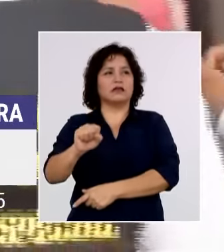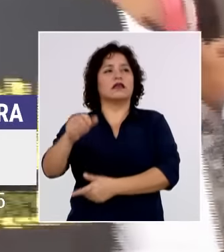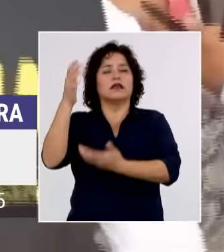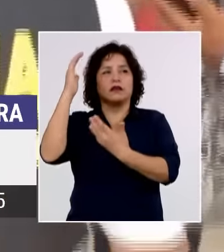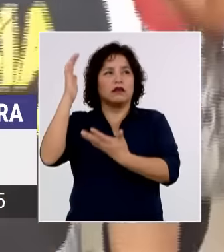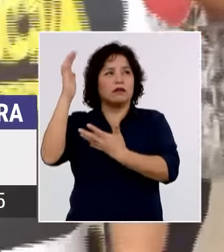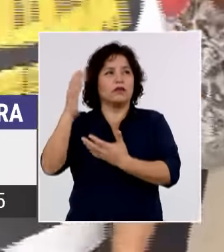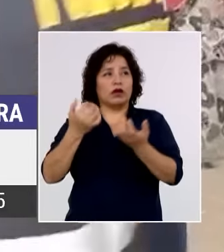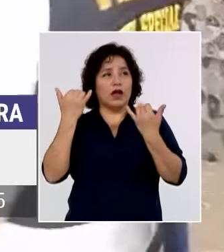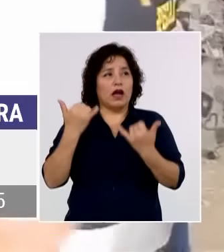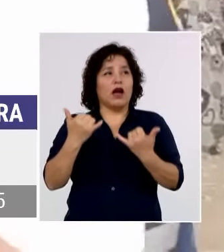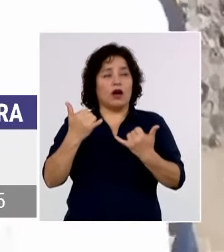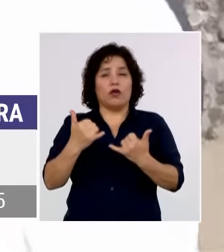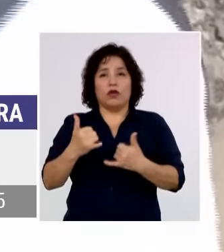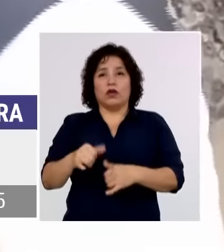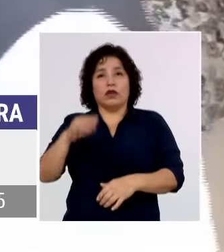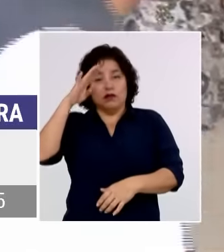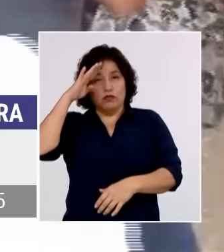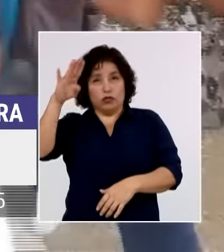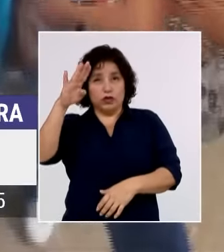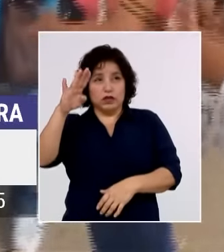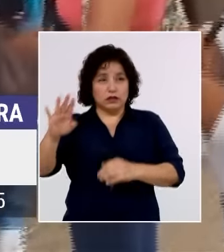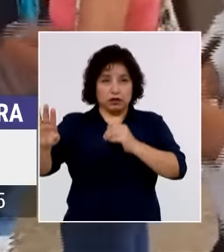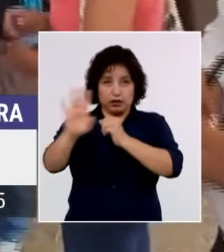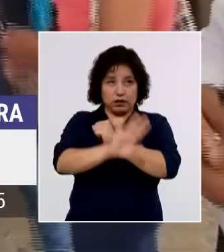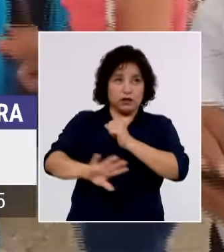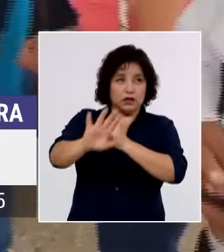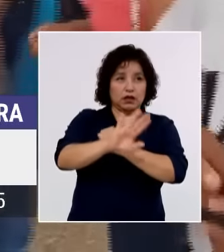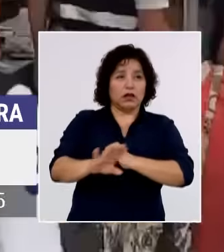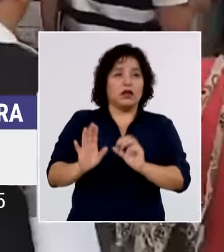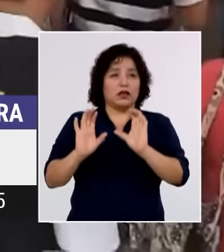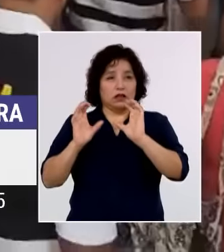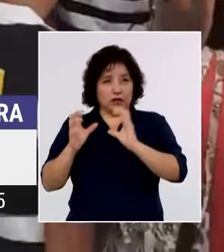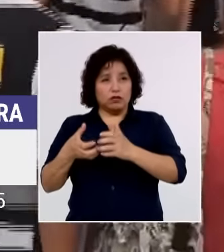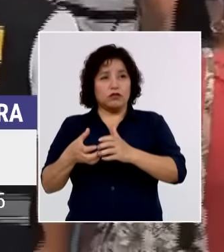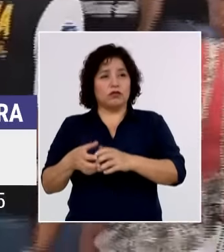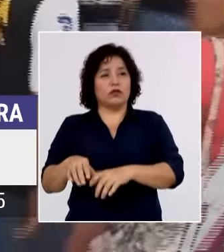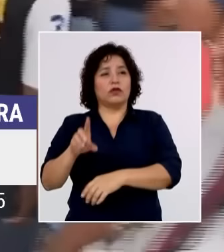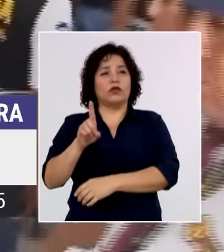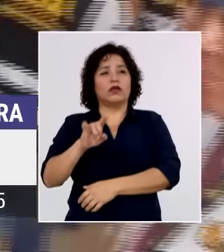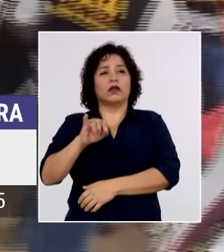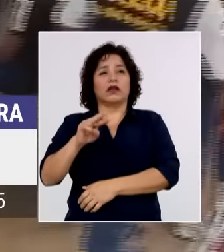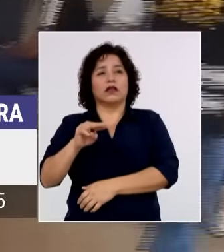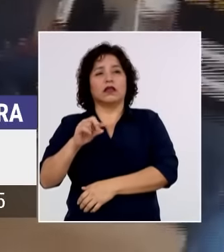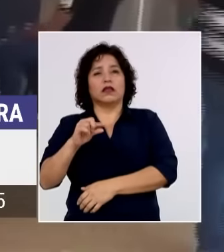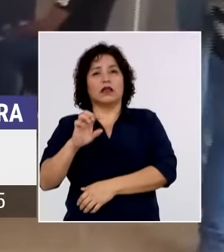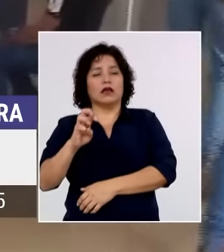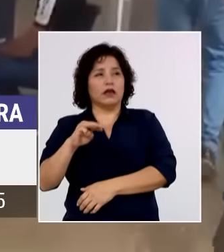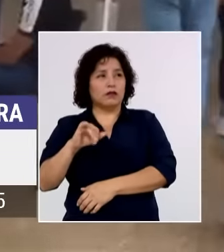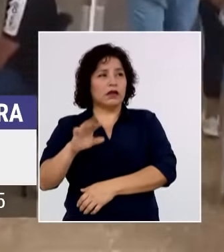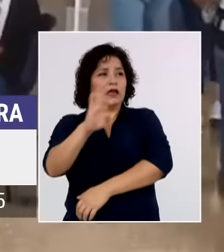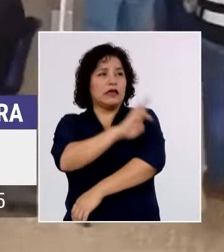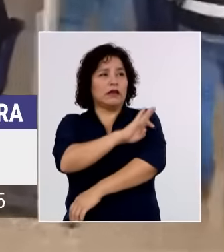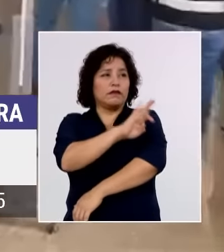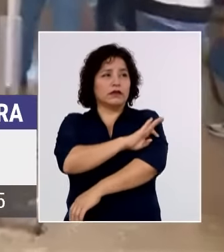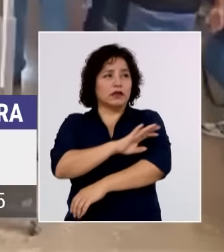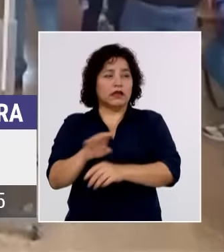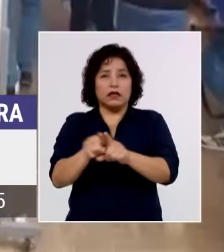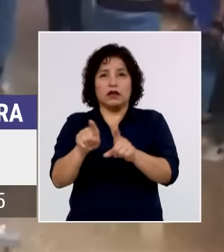hora agentes de contrainteligencia de la DIGEMIN, policías de crimen organizado y la Fiscalía de Crimen